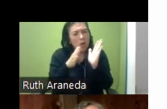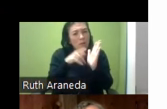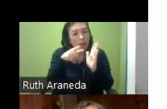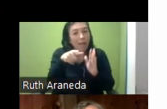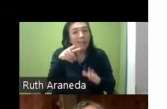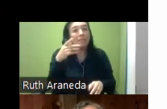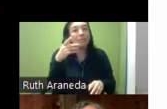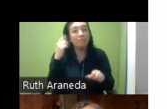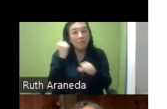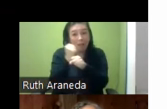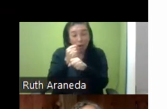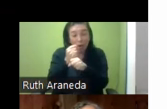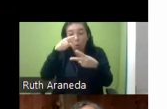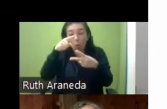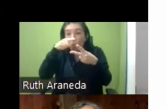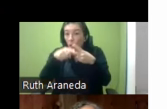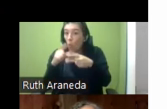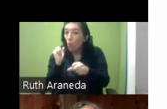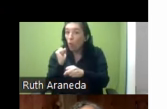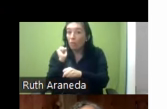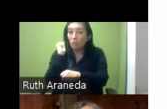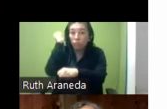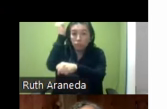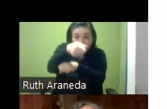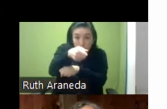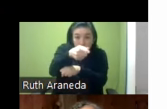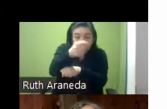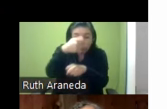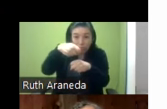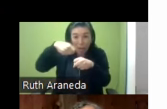sino que además en el Valle del Zapa ya estaba